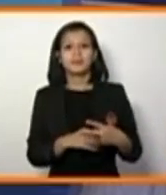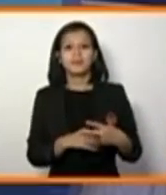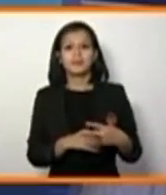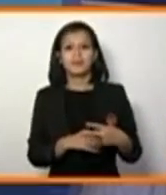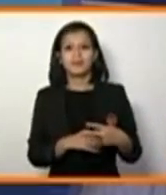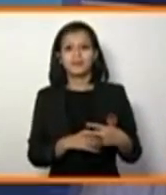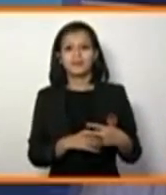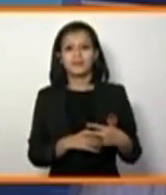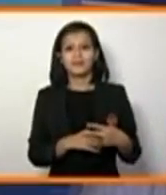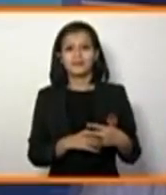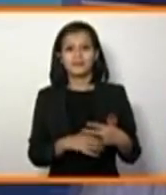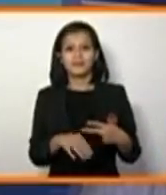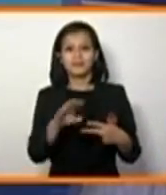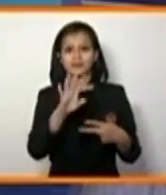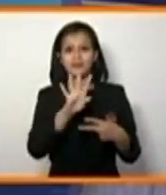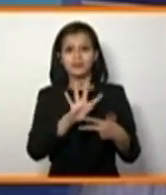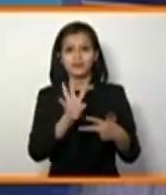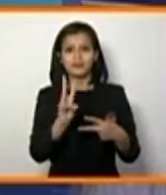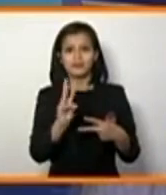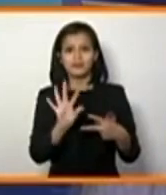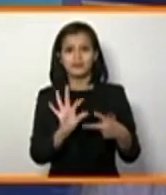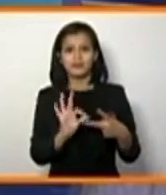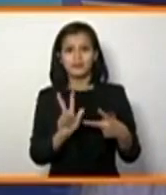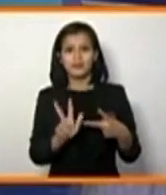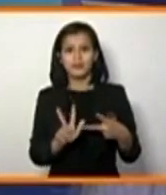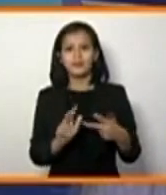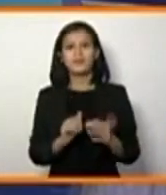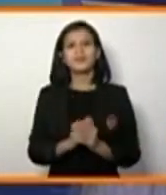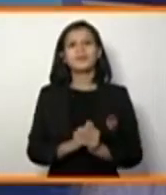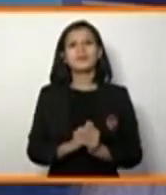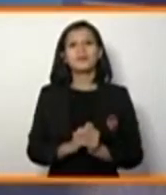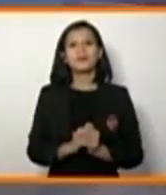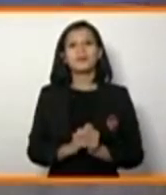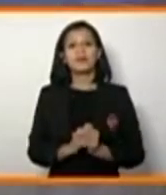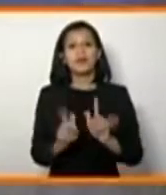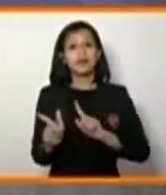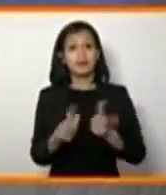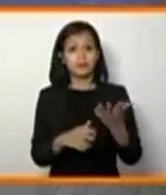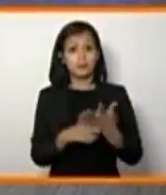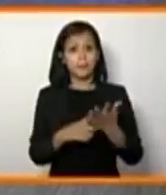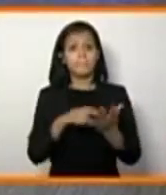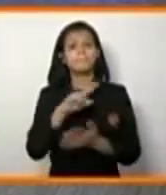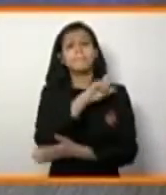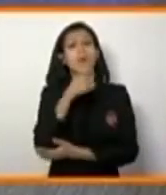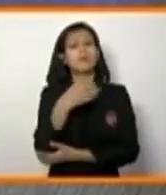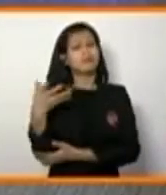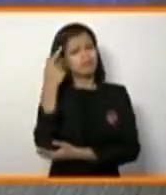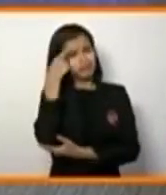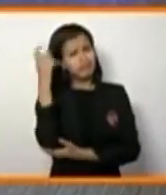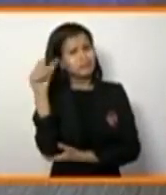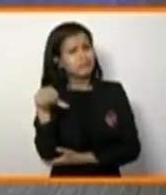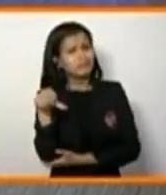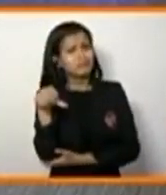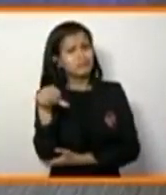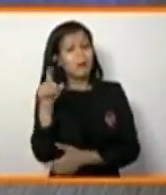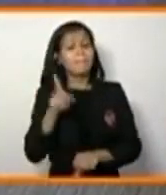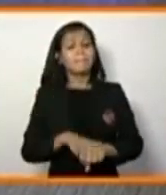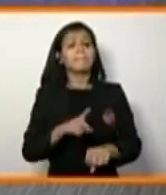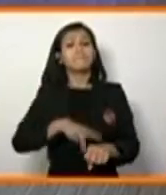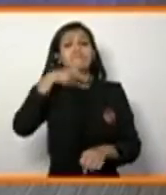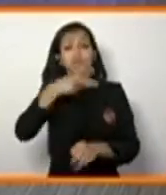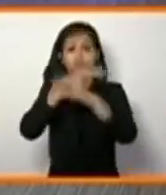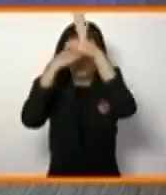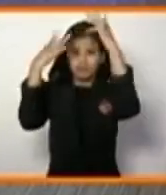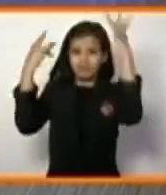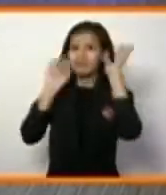estos son 46 y 93. Con tu boleto en mano, dime tú qué soñaste hoy, porque lo haremos una realidad junto